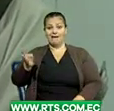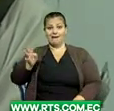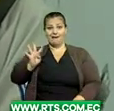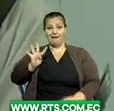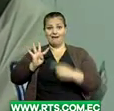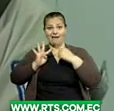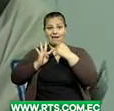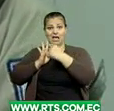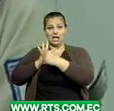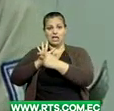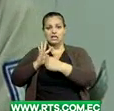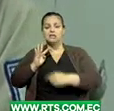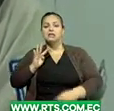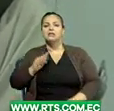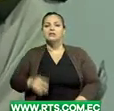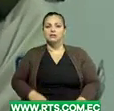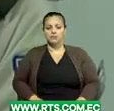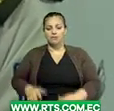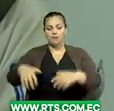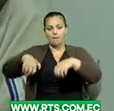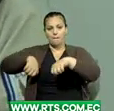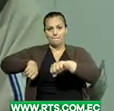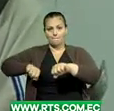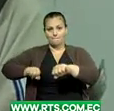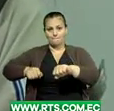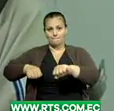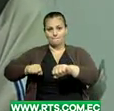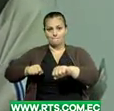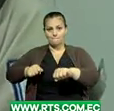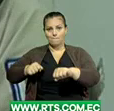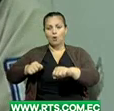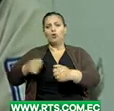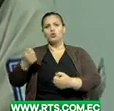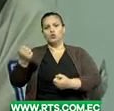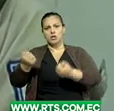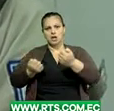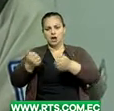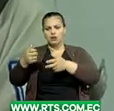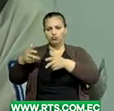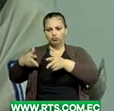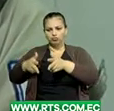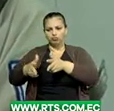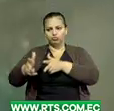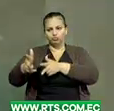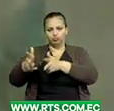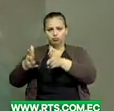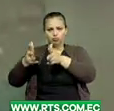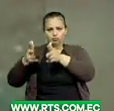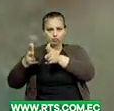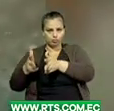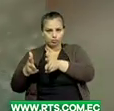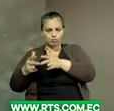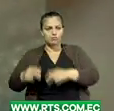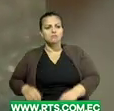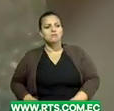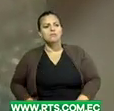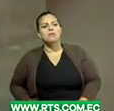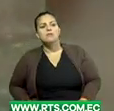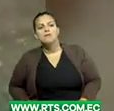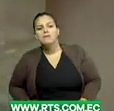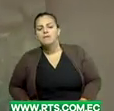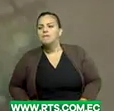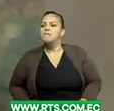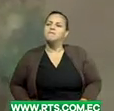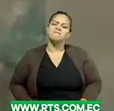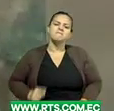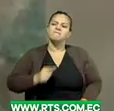se movilizaban a bordo de una motocicleta y de un vehículo tipo automóvil. Generan varios disparos